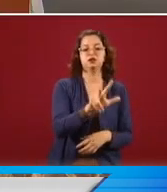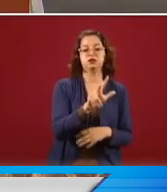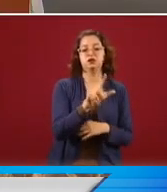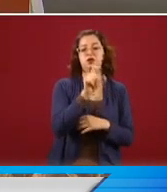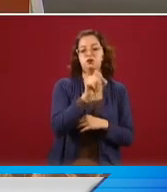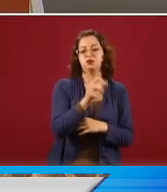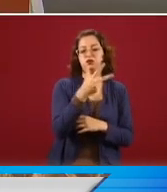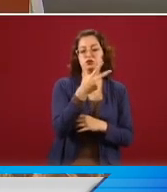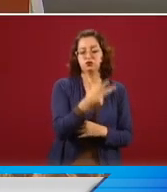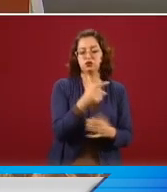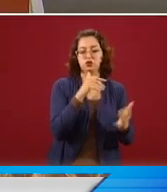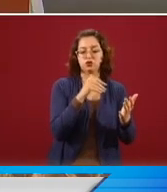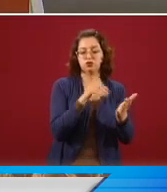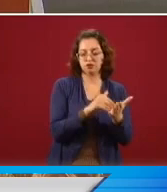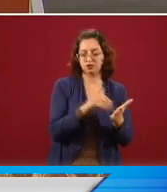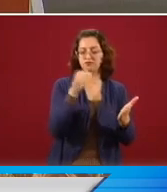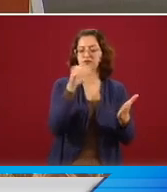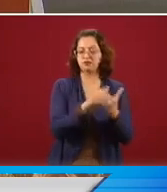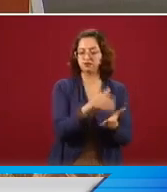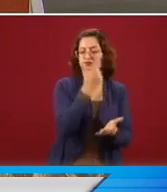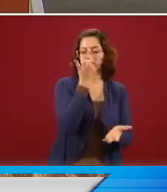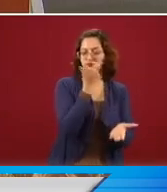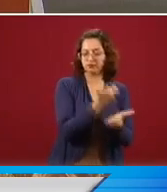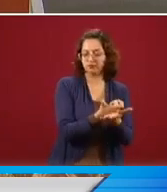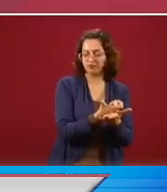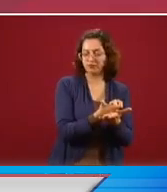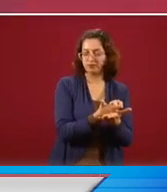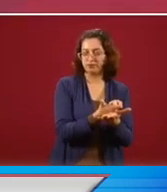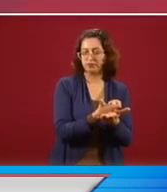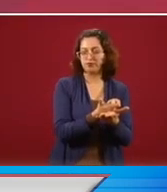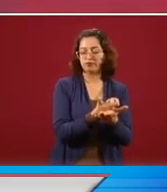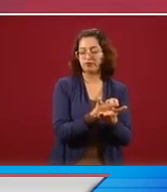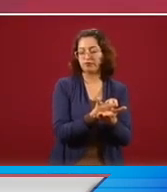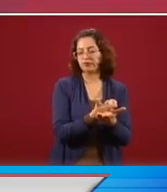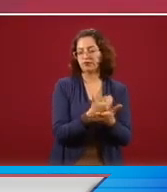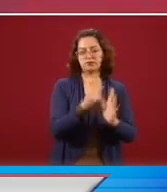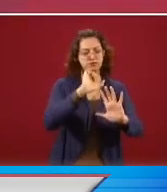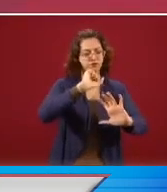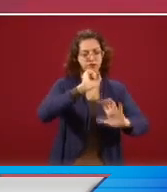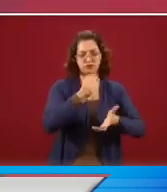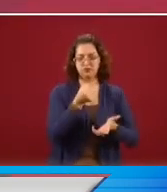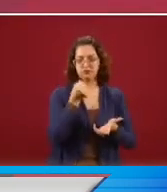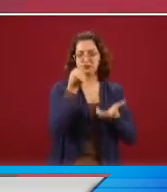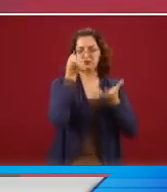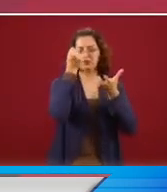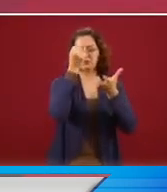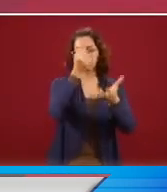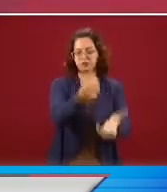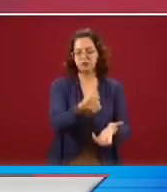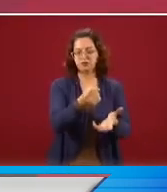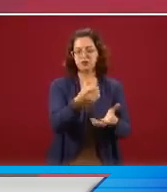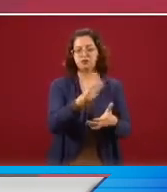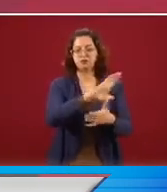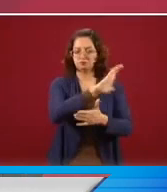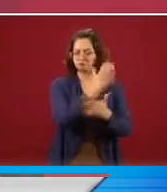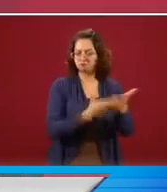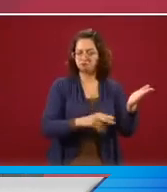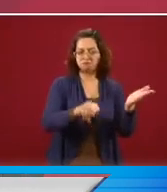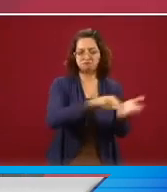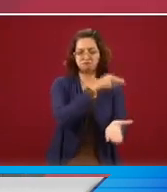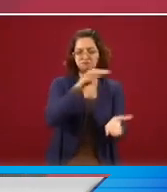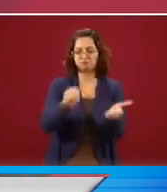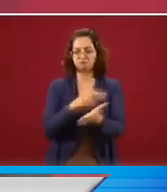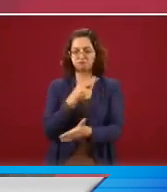la administración actual aumentó el alcance del tren ligero, ya que ahora pasa por Zapopan y termina en Tlaquepaque con una capacidad de traslado